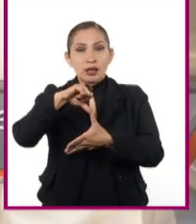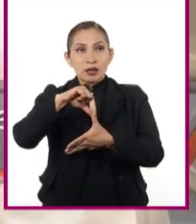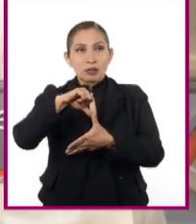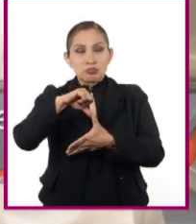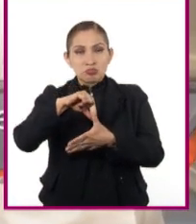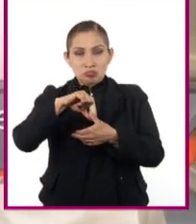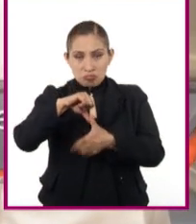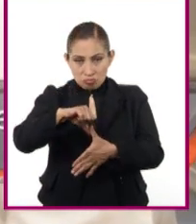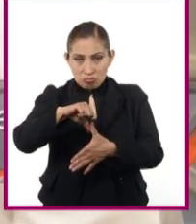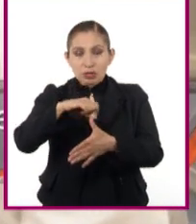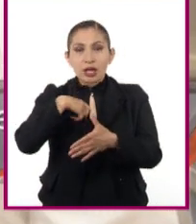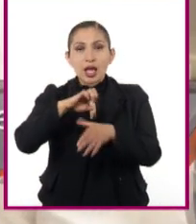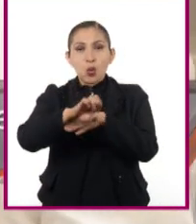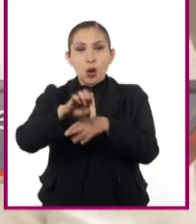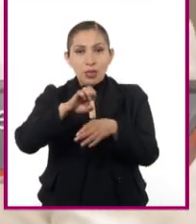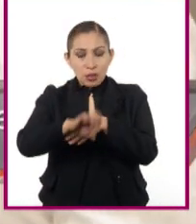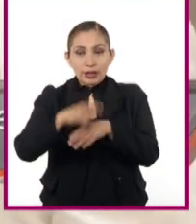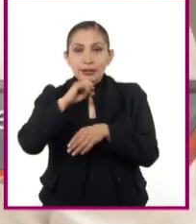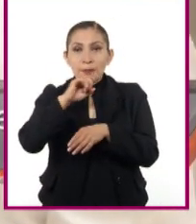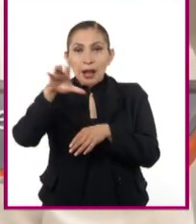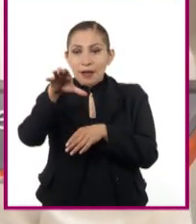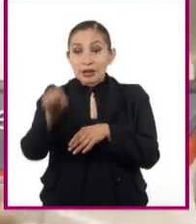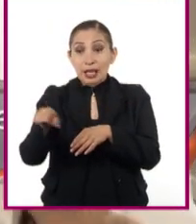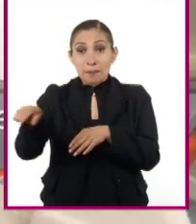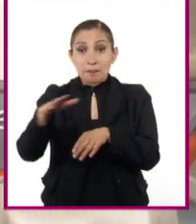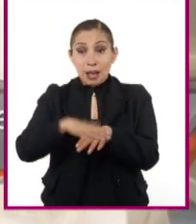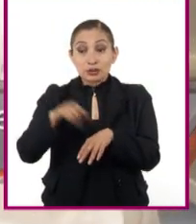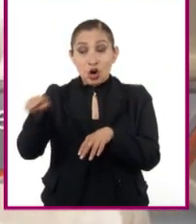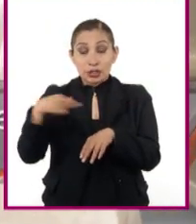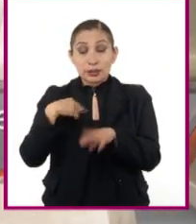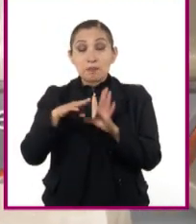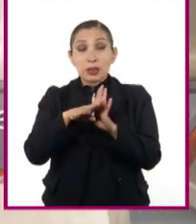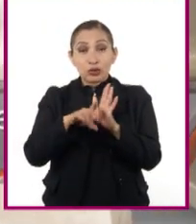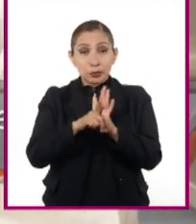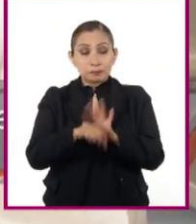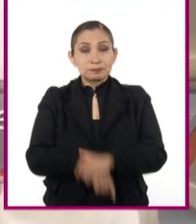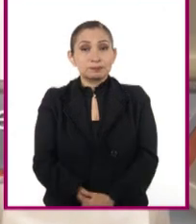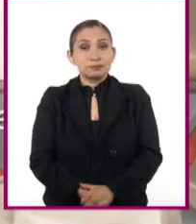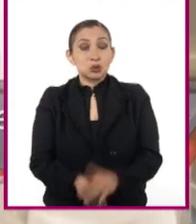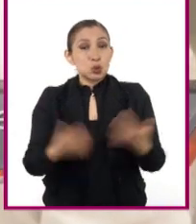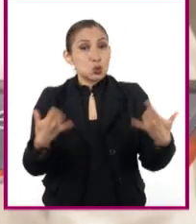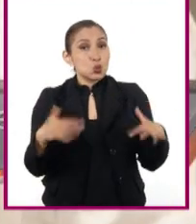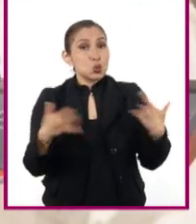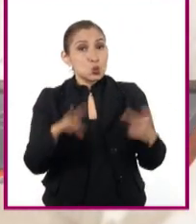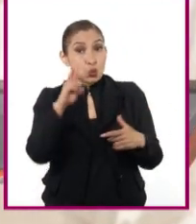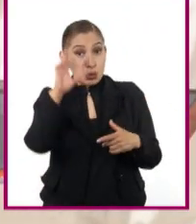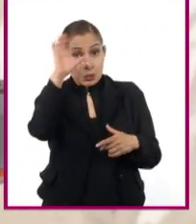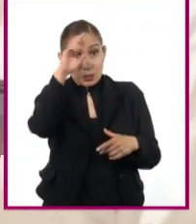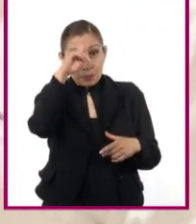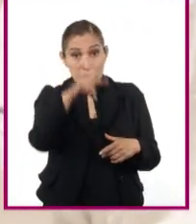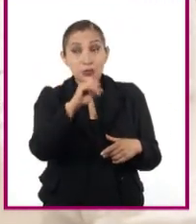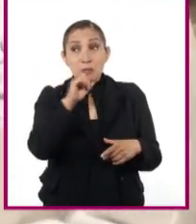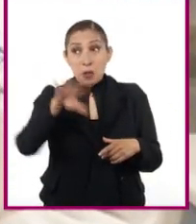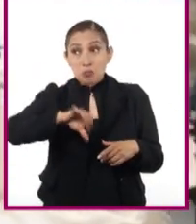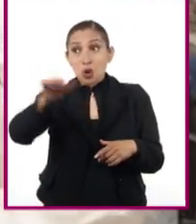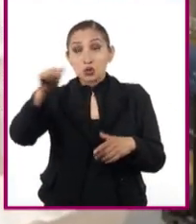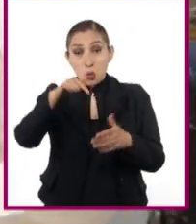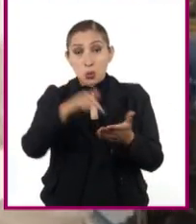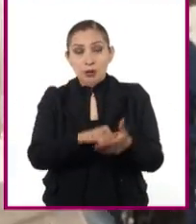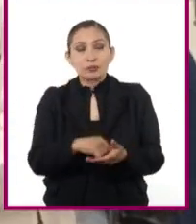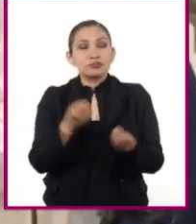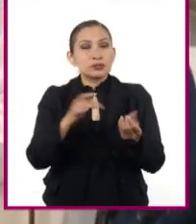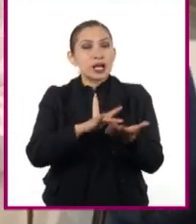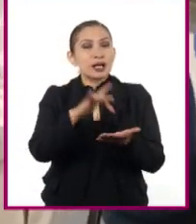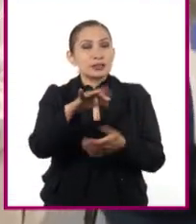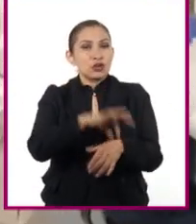en Ecuador y en África sobre todo, con esta metodología. Pues ahí está, la ciencia de México también en otras fronteras.